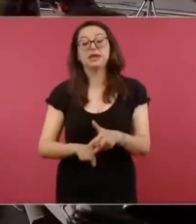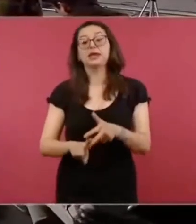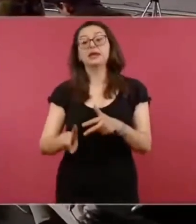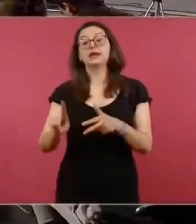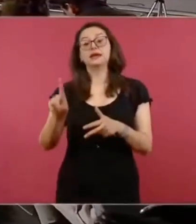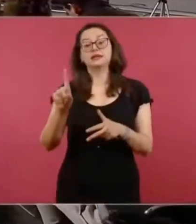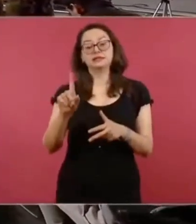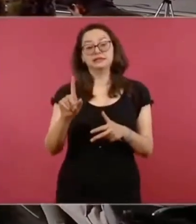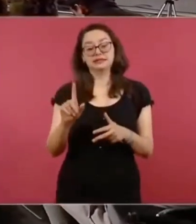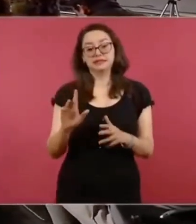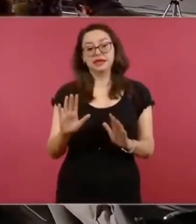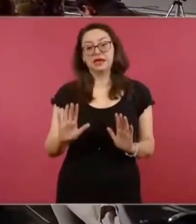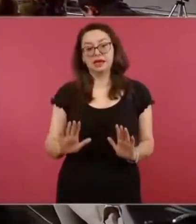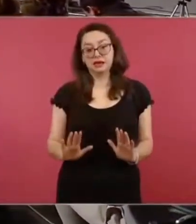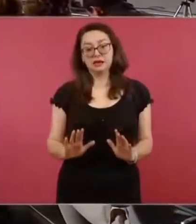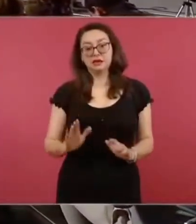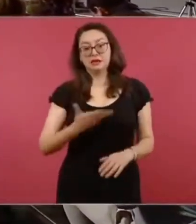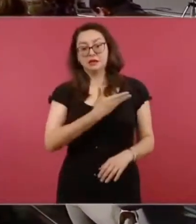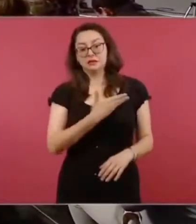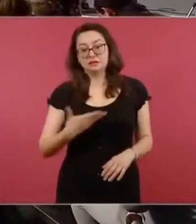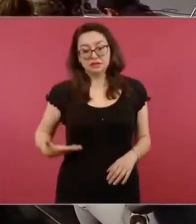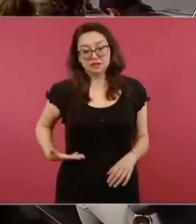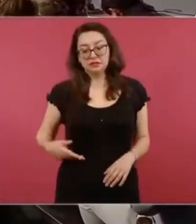como presidente a Guadalupe Victoria.